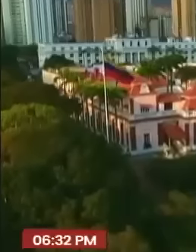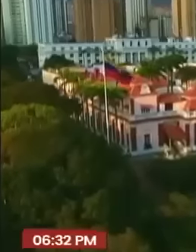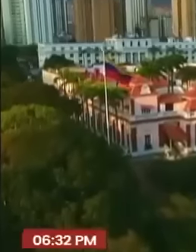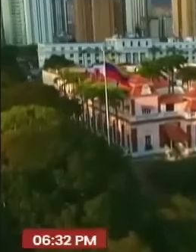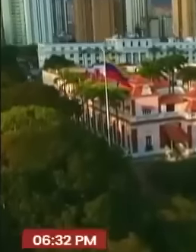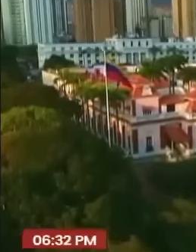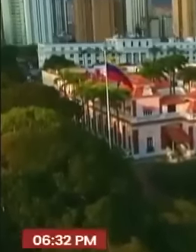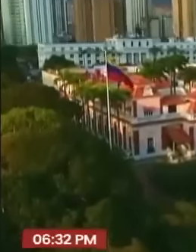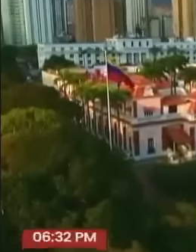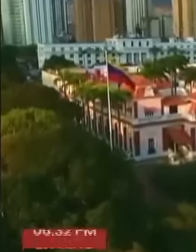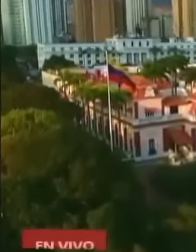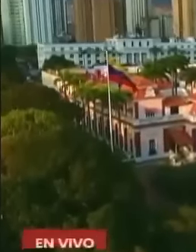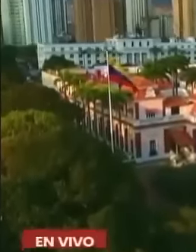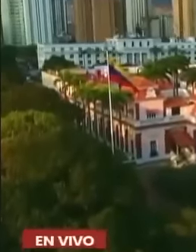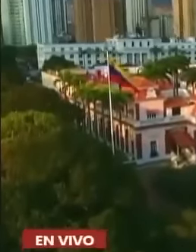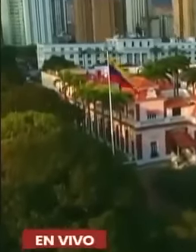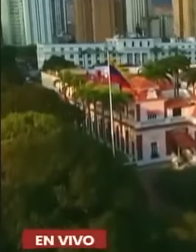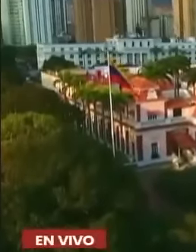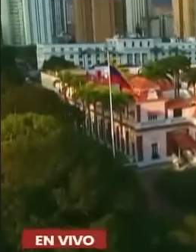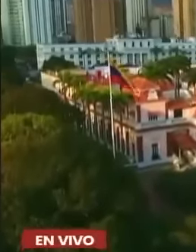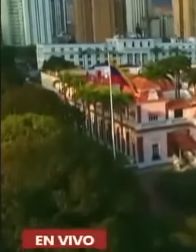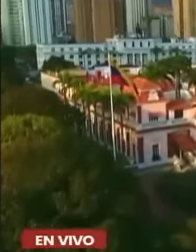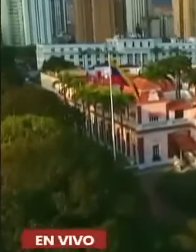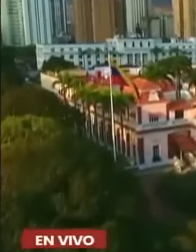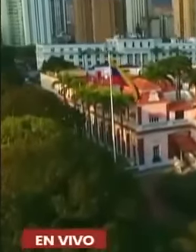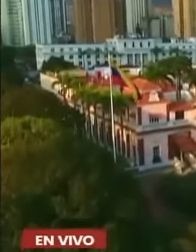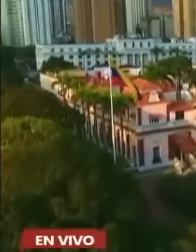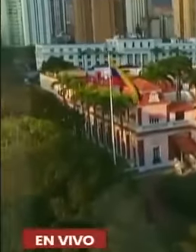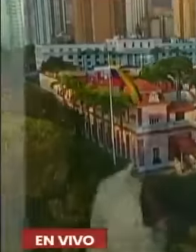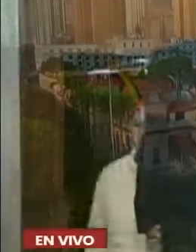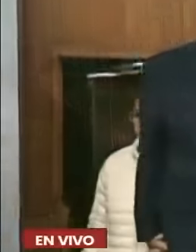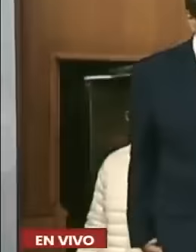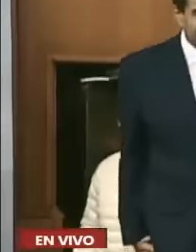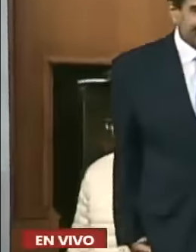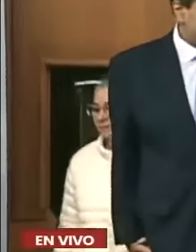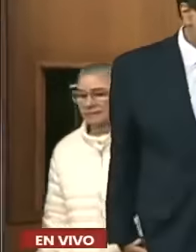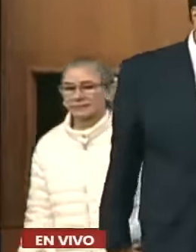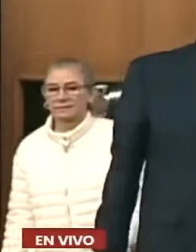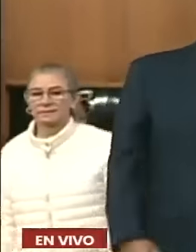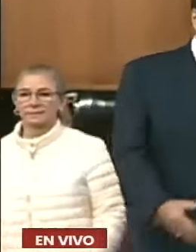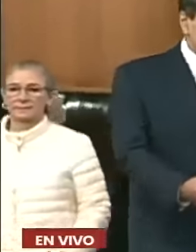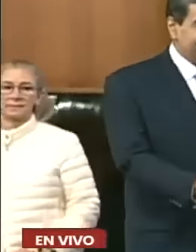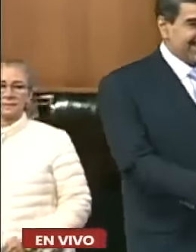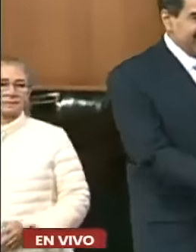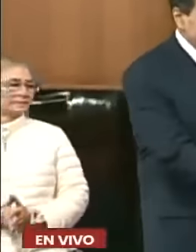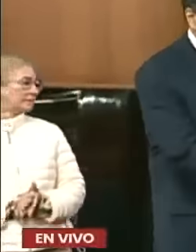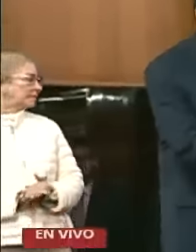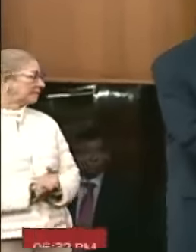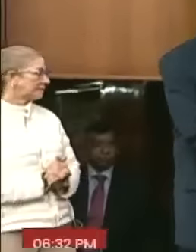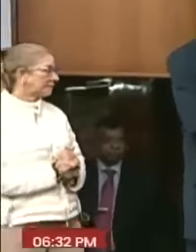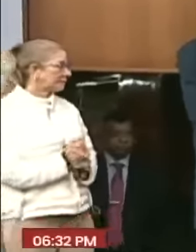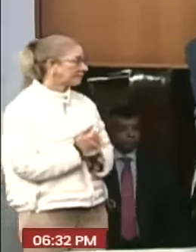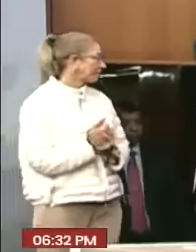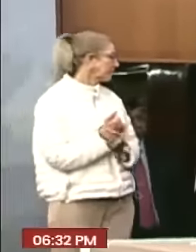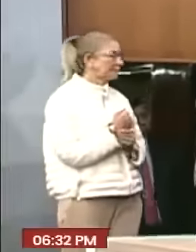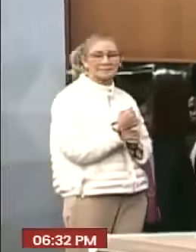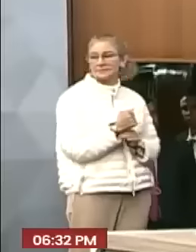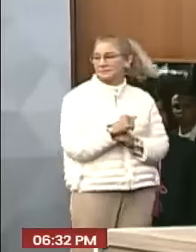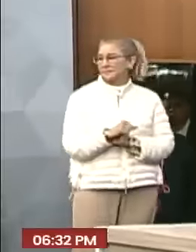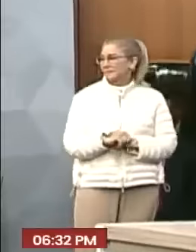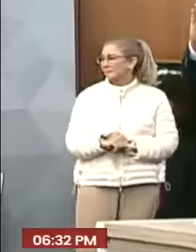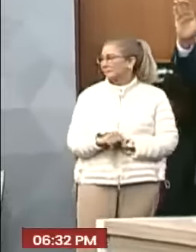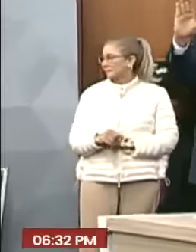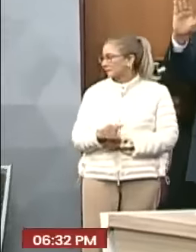el cuarto consenso. Presidente Constitucional de la República Bolivariana de Venezuela. Lo